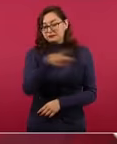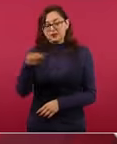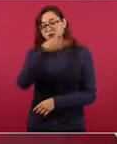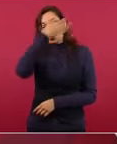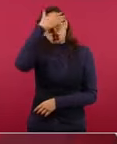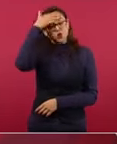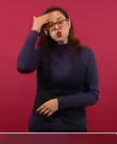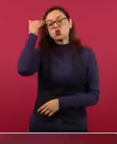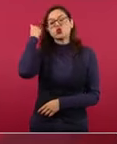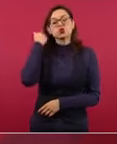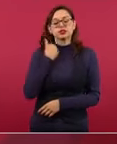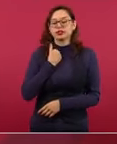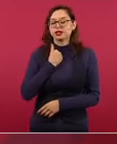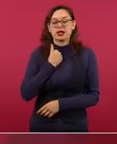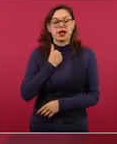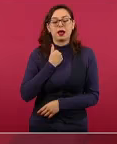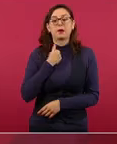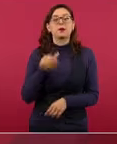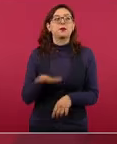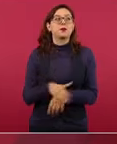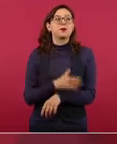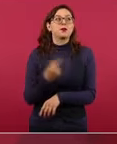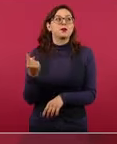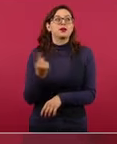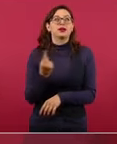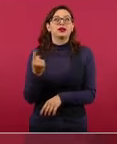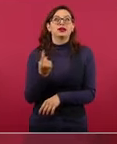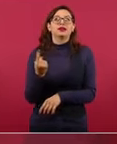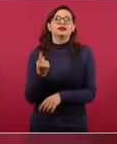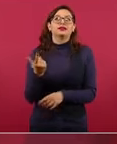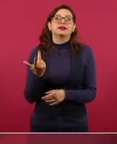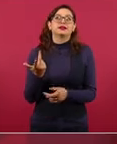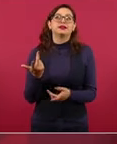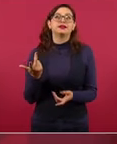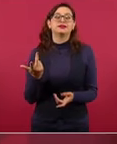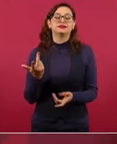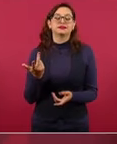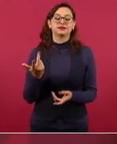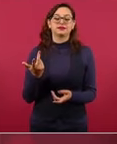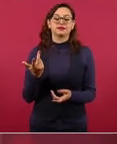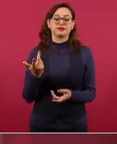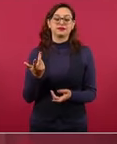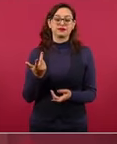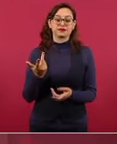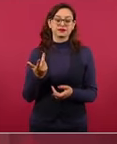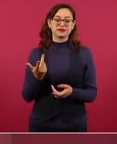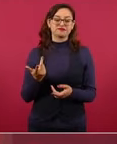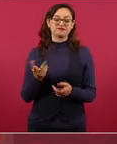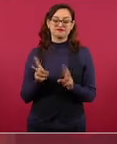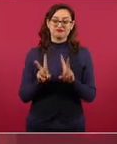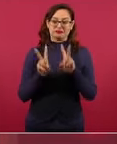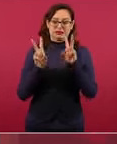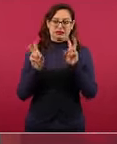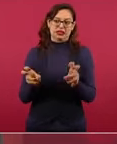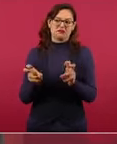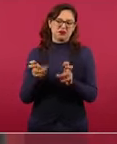para muchos este son temas técnicos